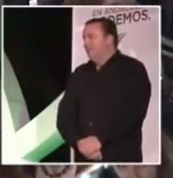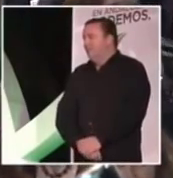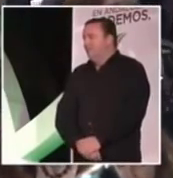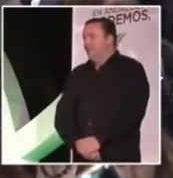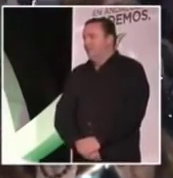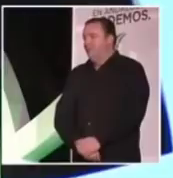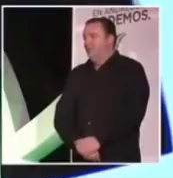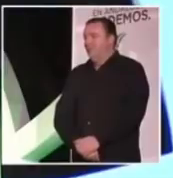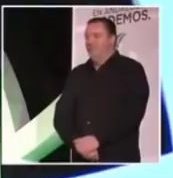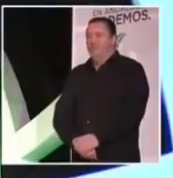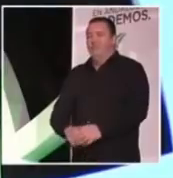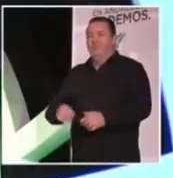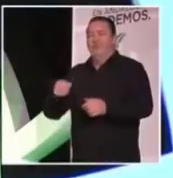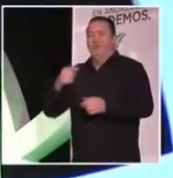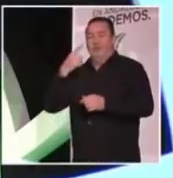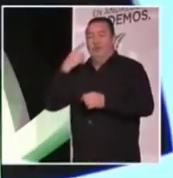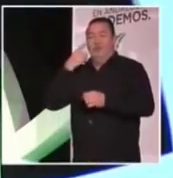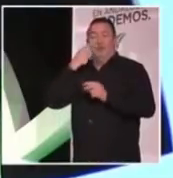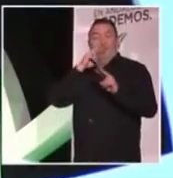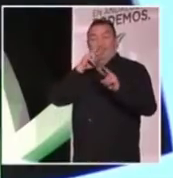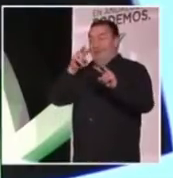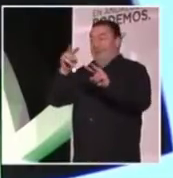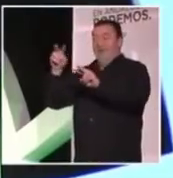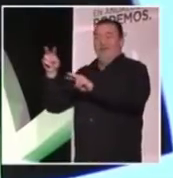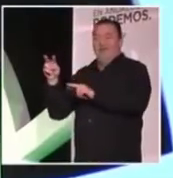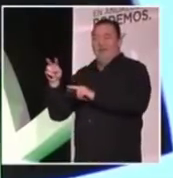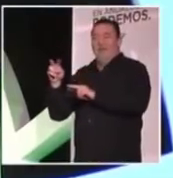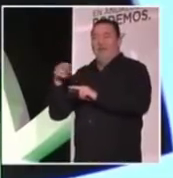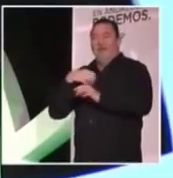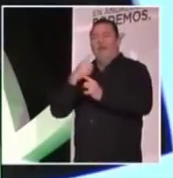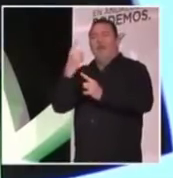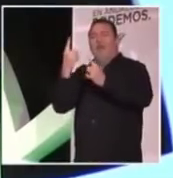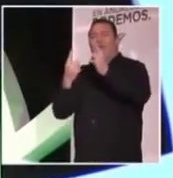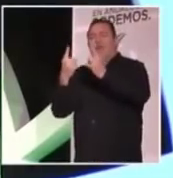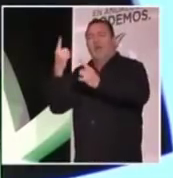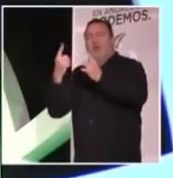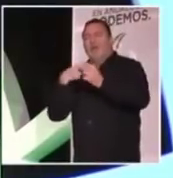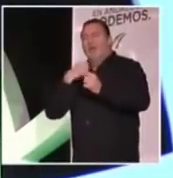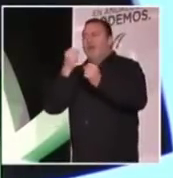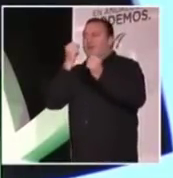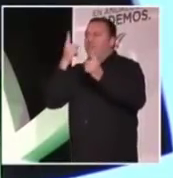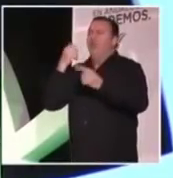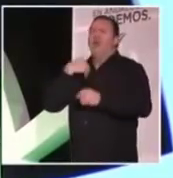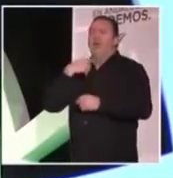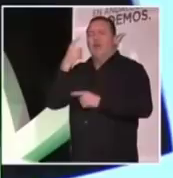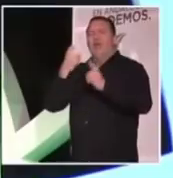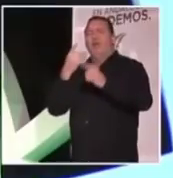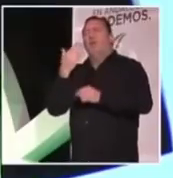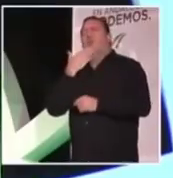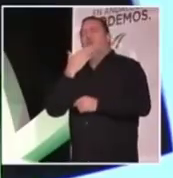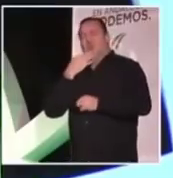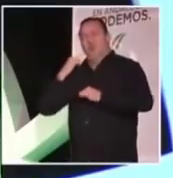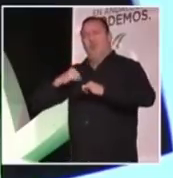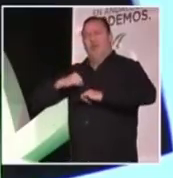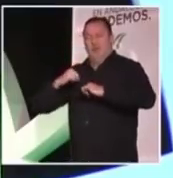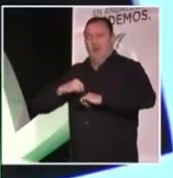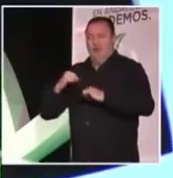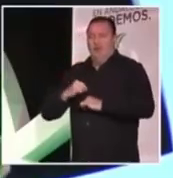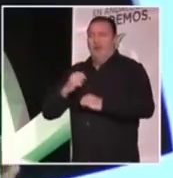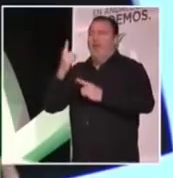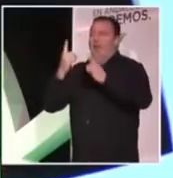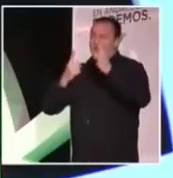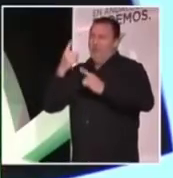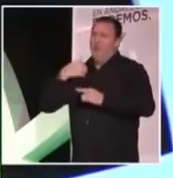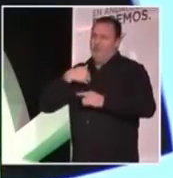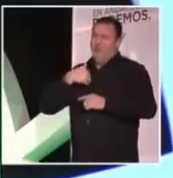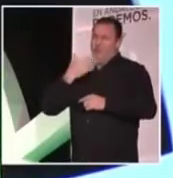Os miraba al entrar y veía que algunos tenéis ya una cierta edad, algunos peináis canas.